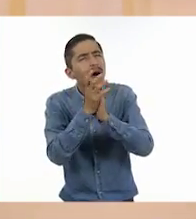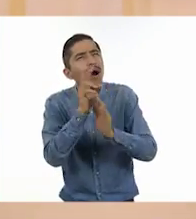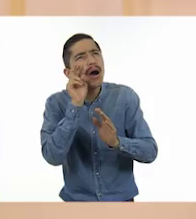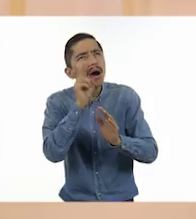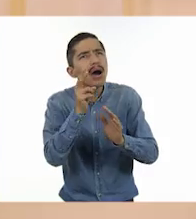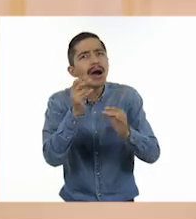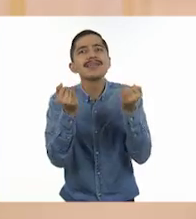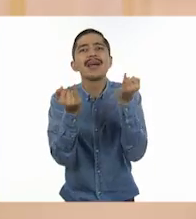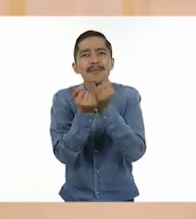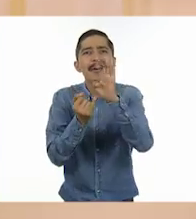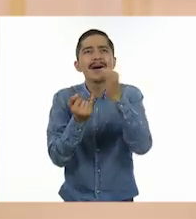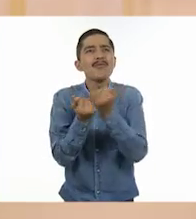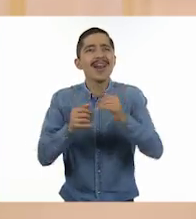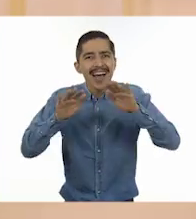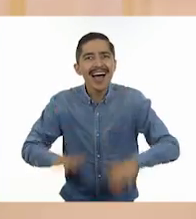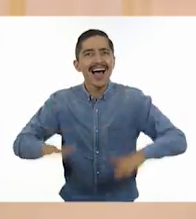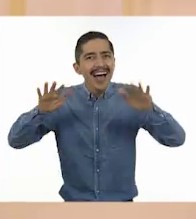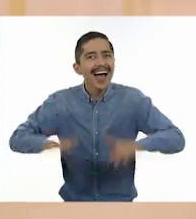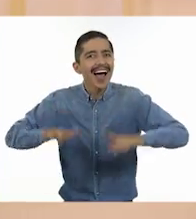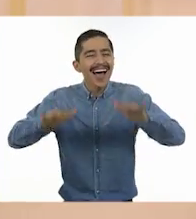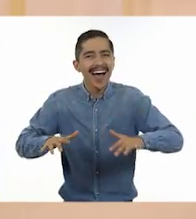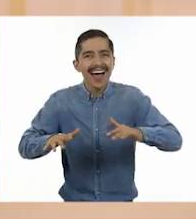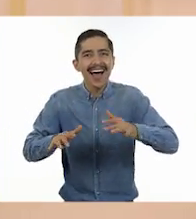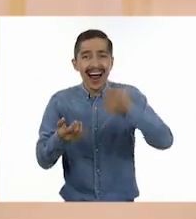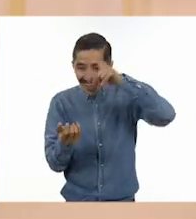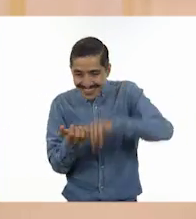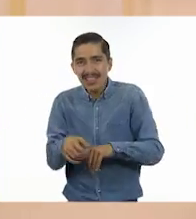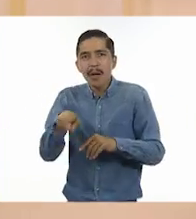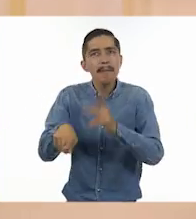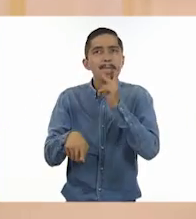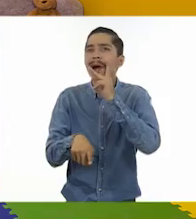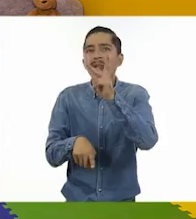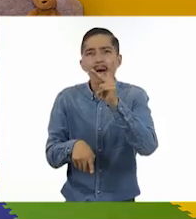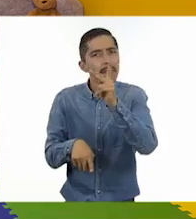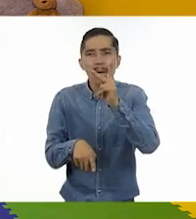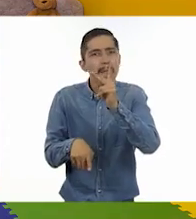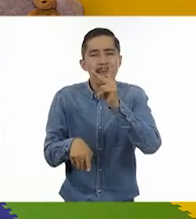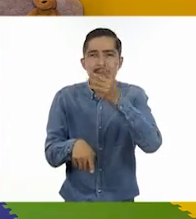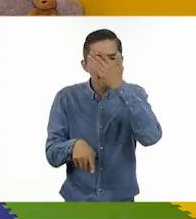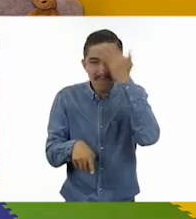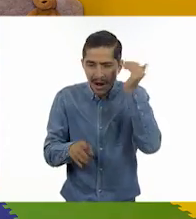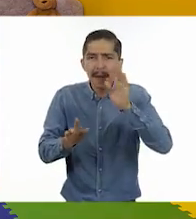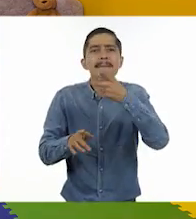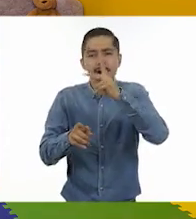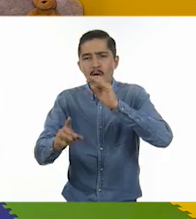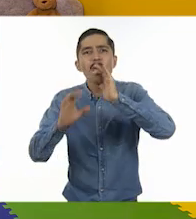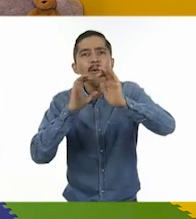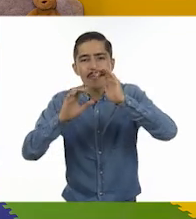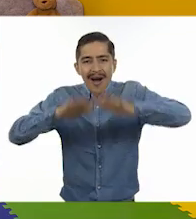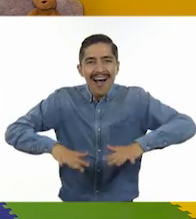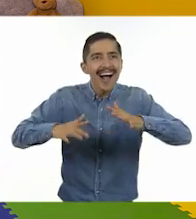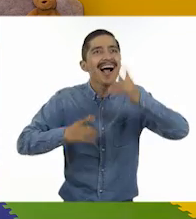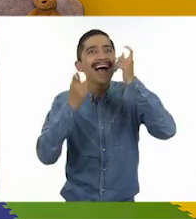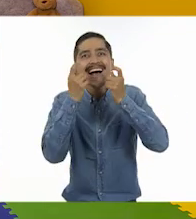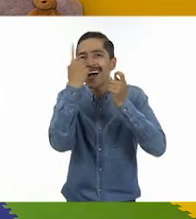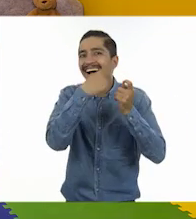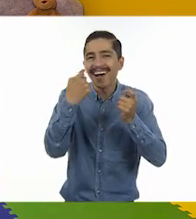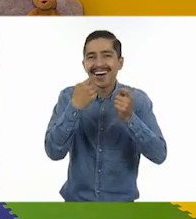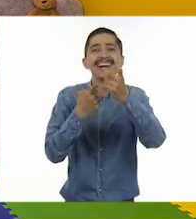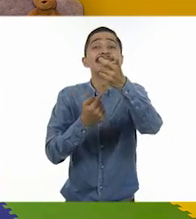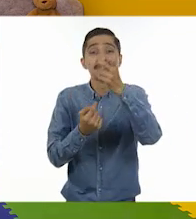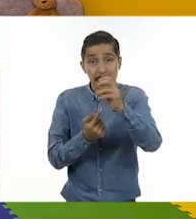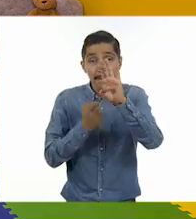mano el suelo. Los bebés, sin usar palabras, se estaban comunicando. En este sentido, el lenguaje durante el